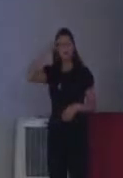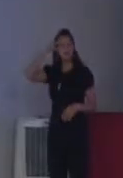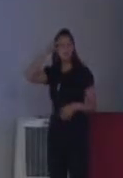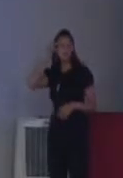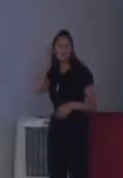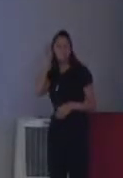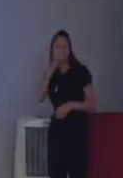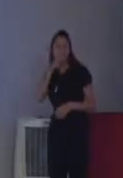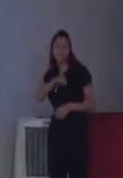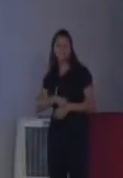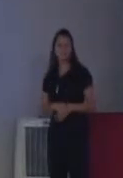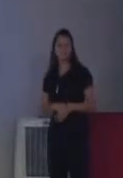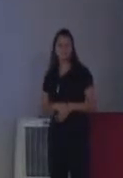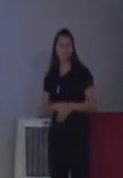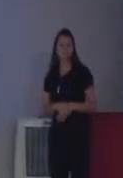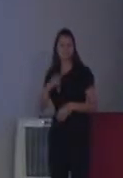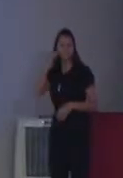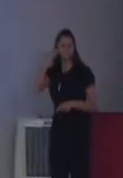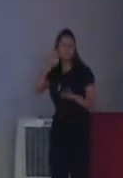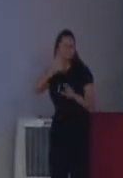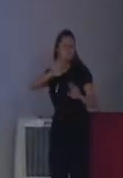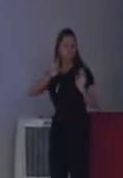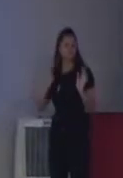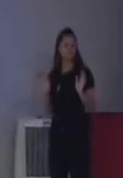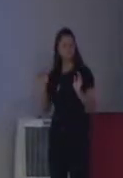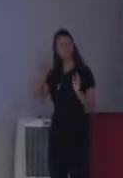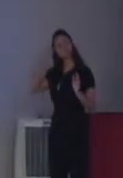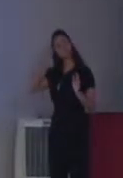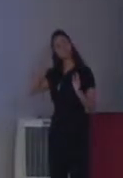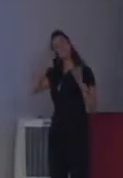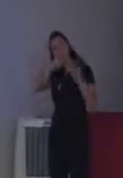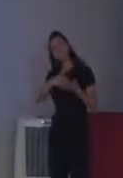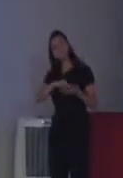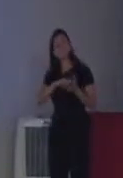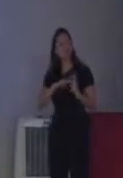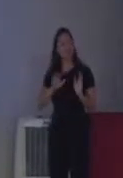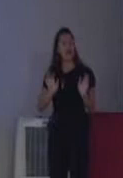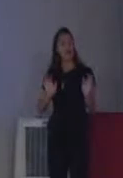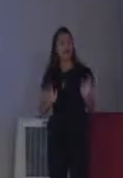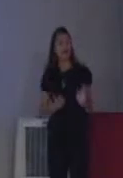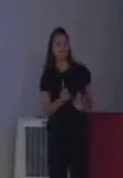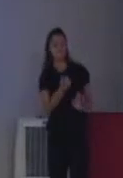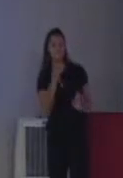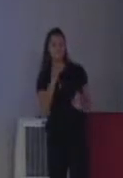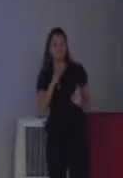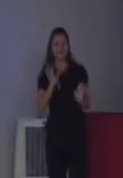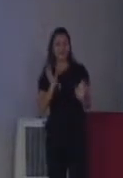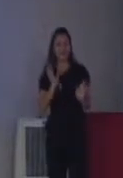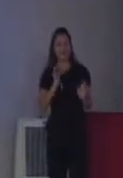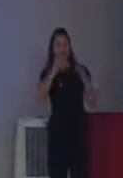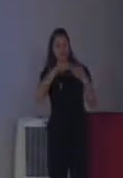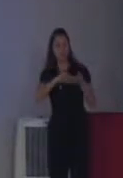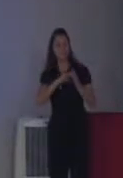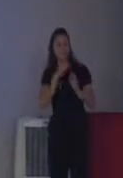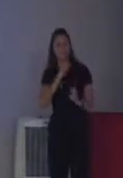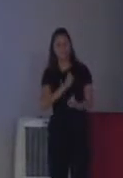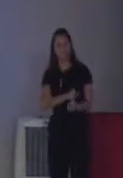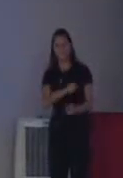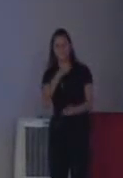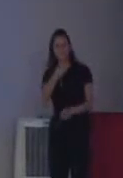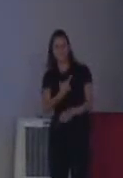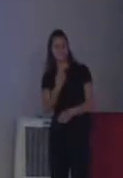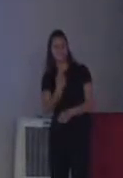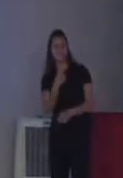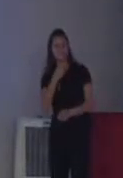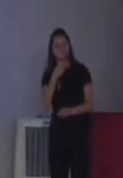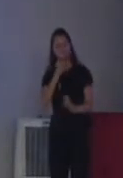¿sí? Eso, digamos, por una parte, se entiende, digamos, como una falencia, una dificultad que impide